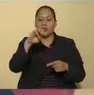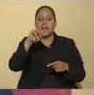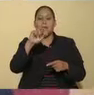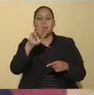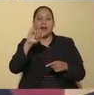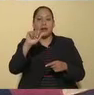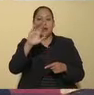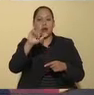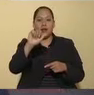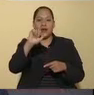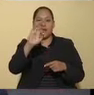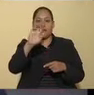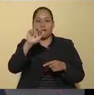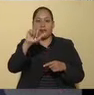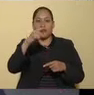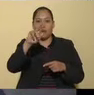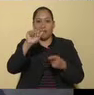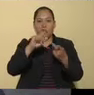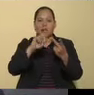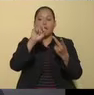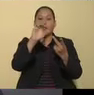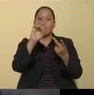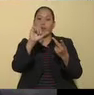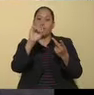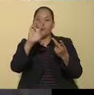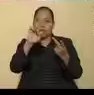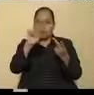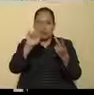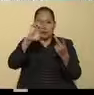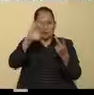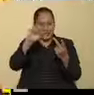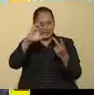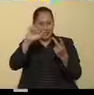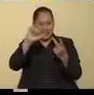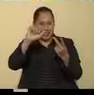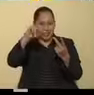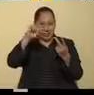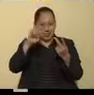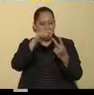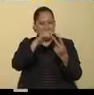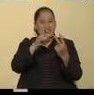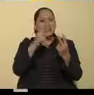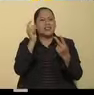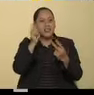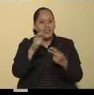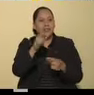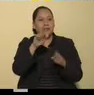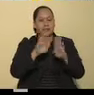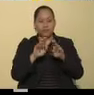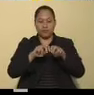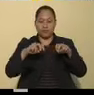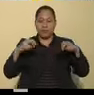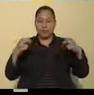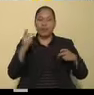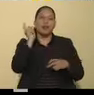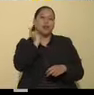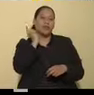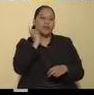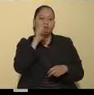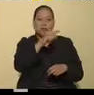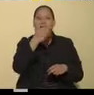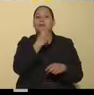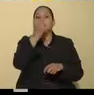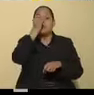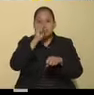de Dolores Escalante. Pues miren, fue un personaje, y ese personaje en el gabinete de Benito Juárez fue